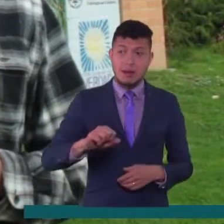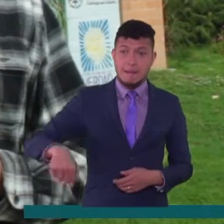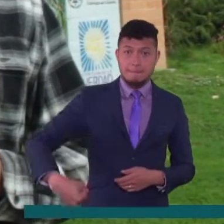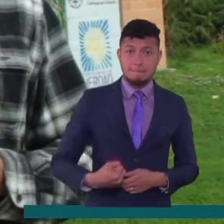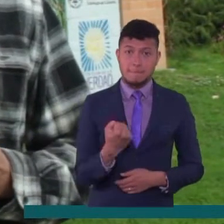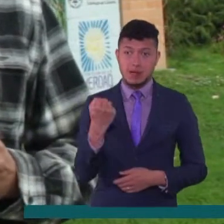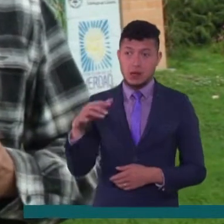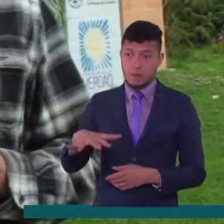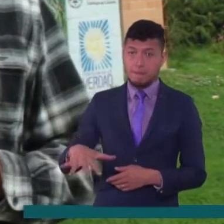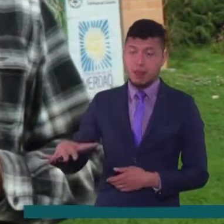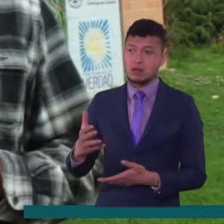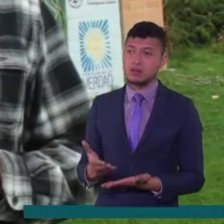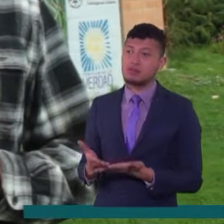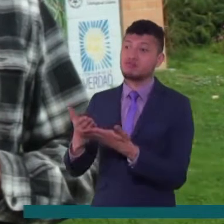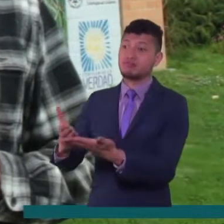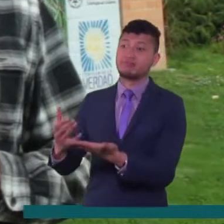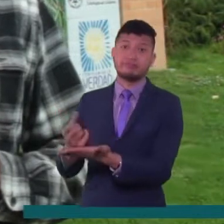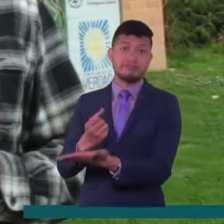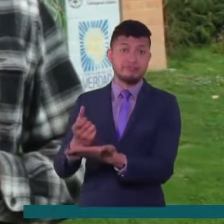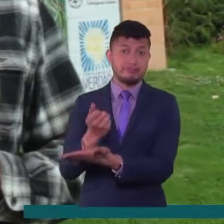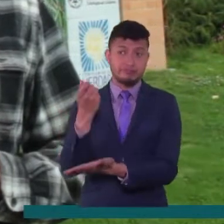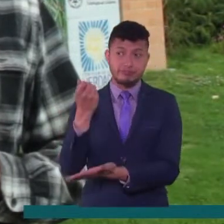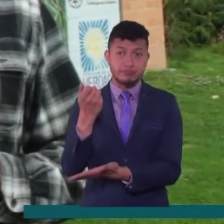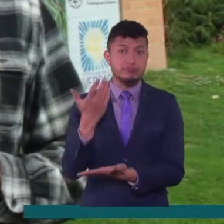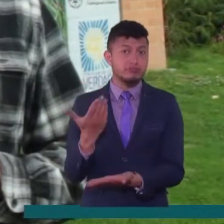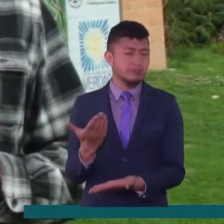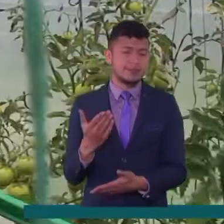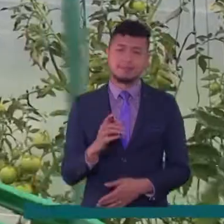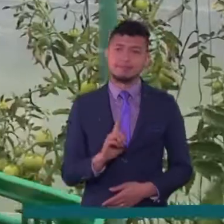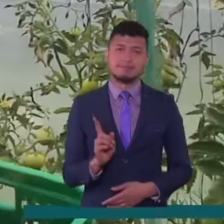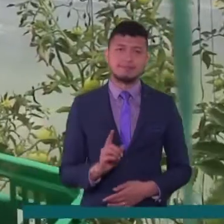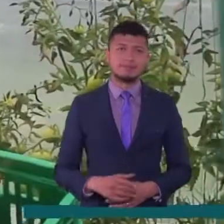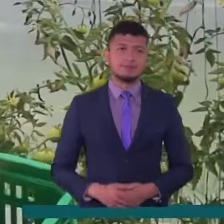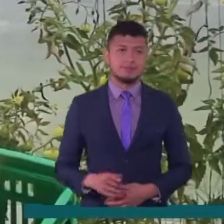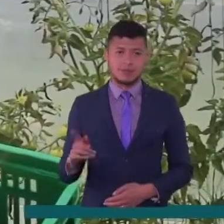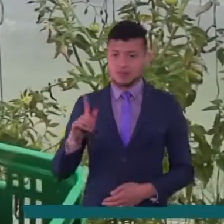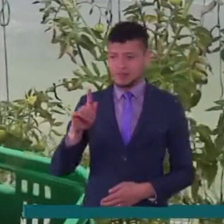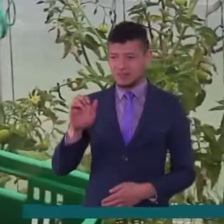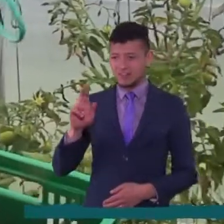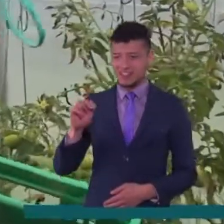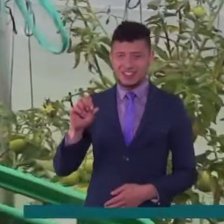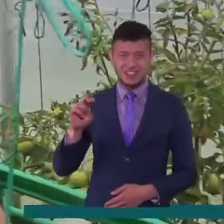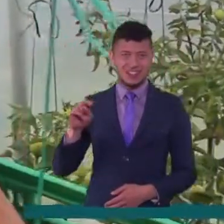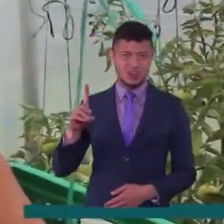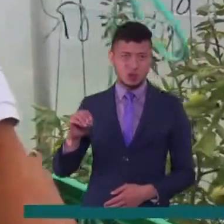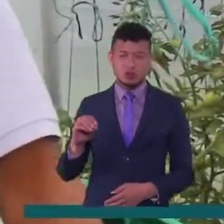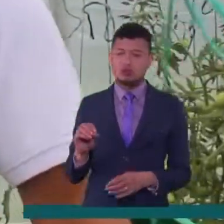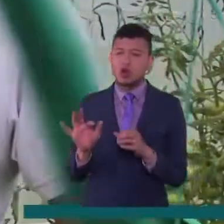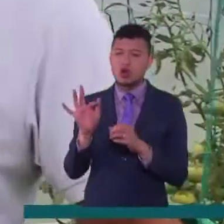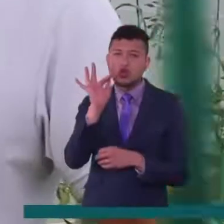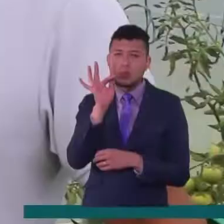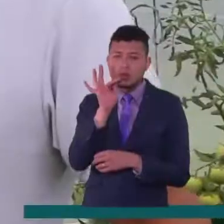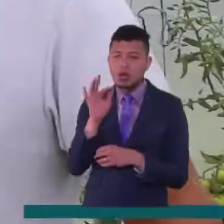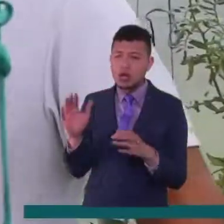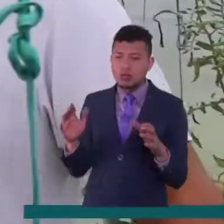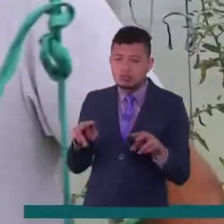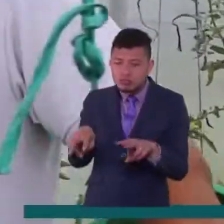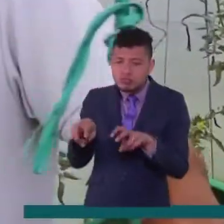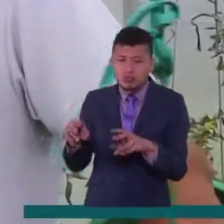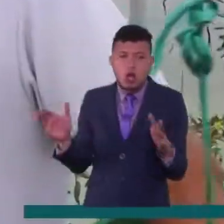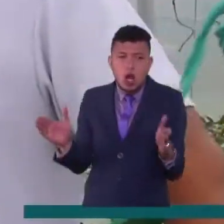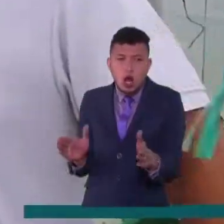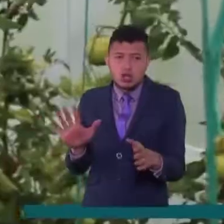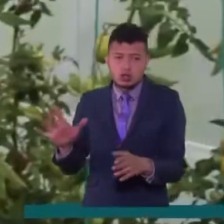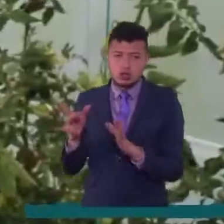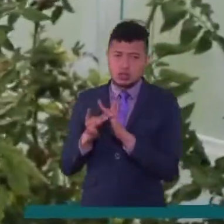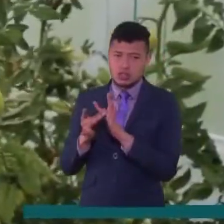plazas de mercado no les genera suficientes ingresos económicos. Fernando Rodríguez tiene un pequeño cultivo de tomate que ha logrado sacar adelante con